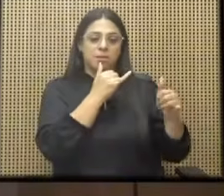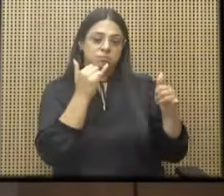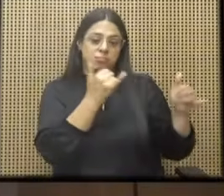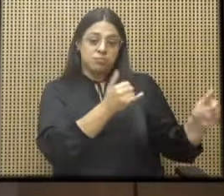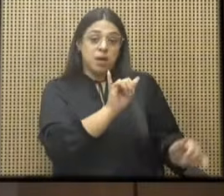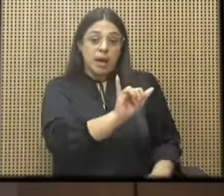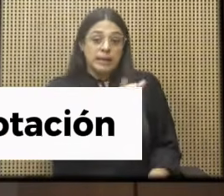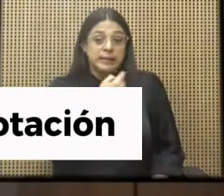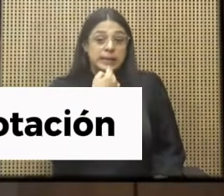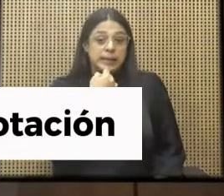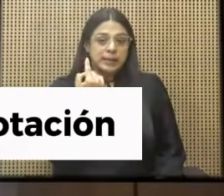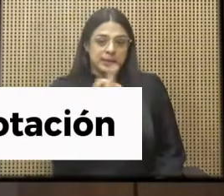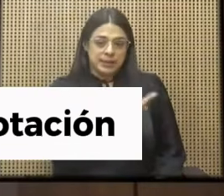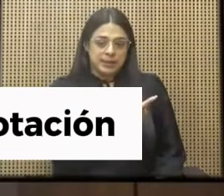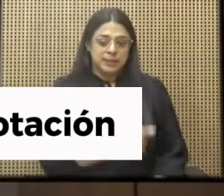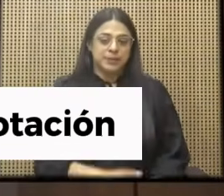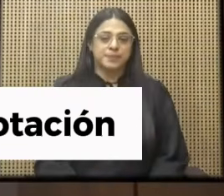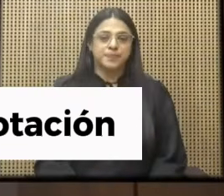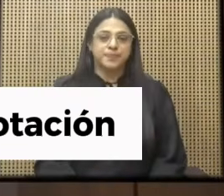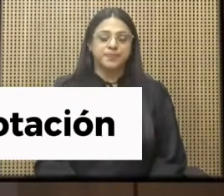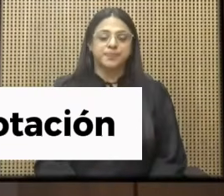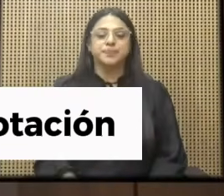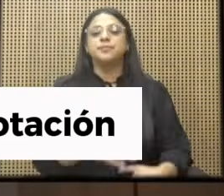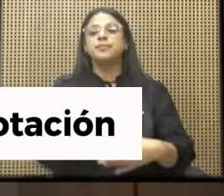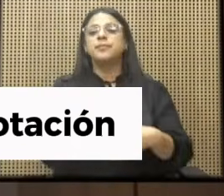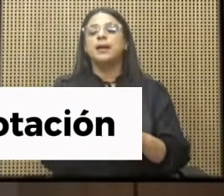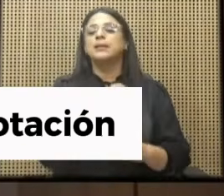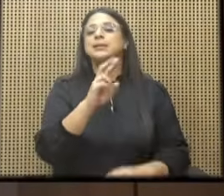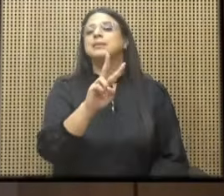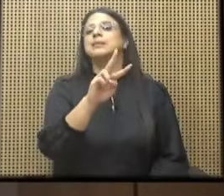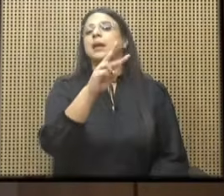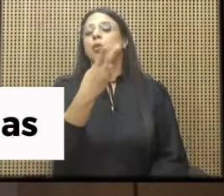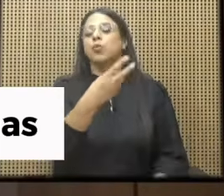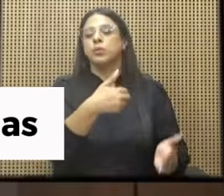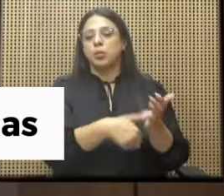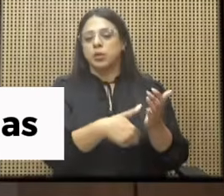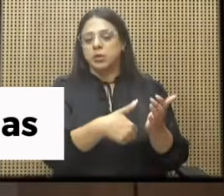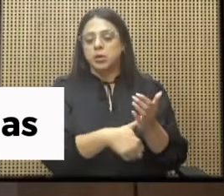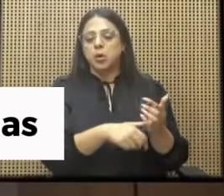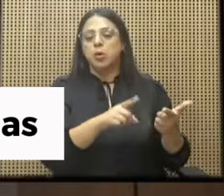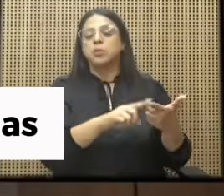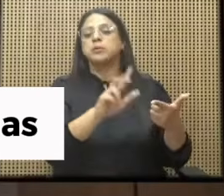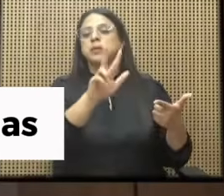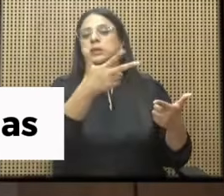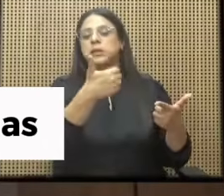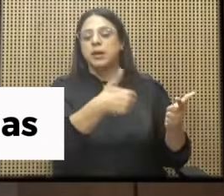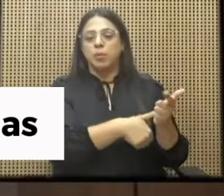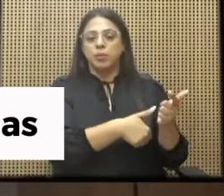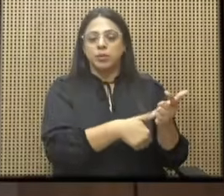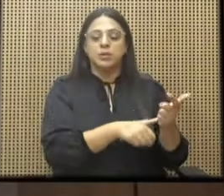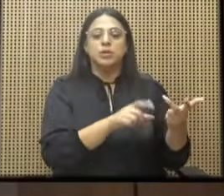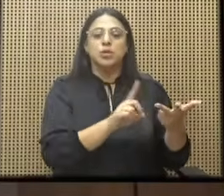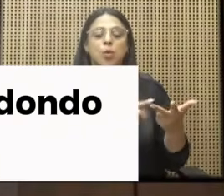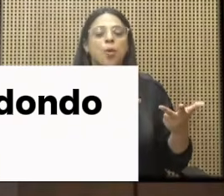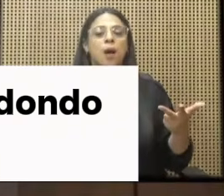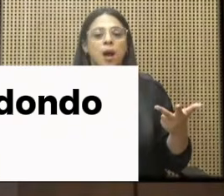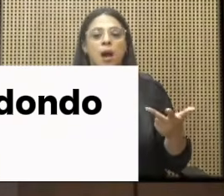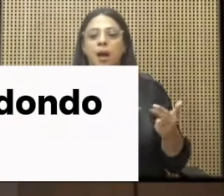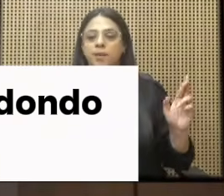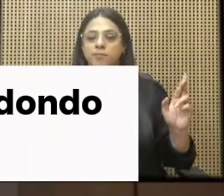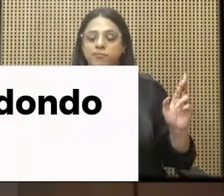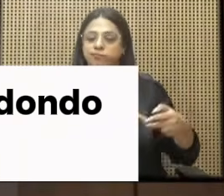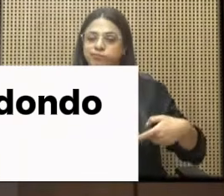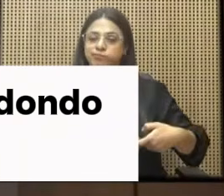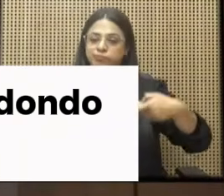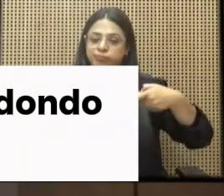dijo. Hicieron la segunda votación, la tercera votación, hicieron recesos, ahí siguen las páginas, y en la